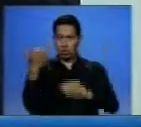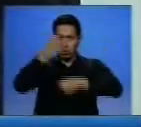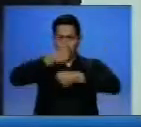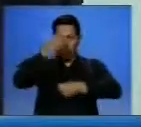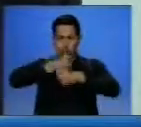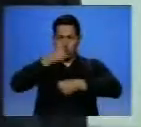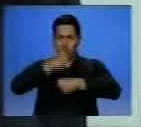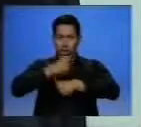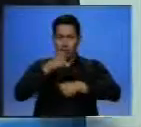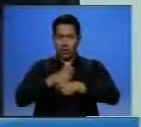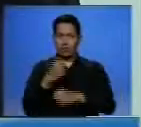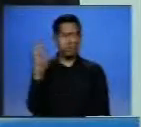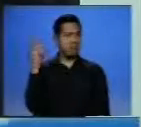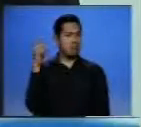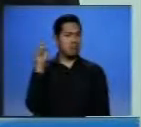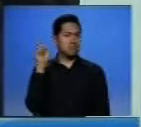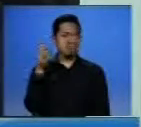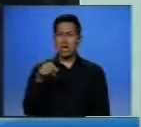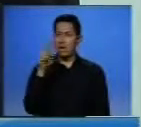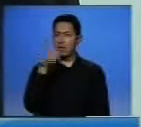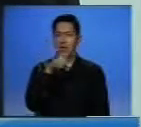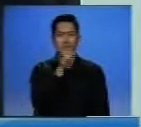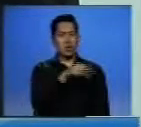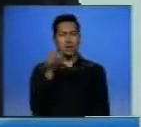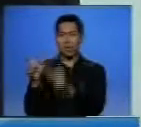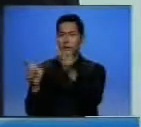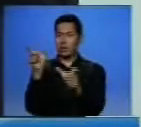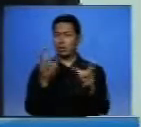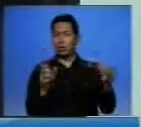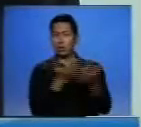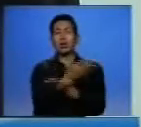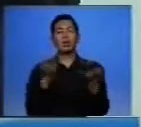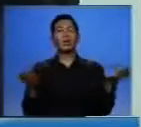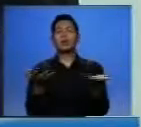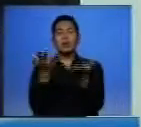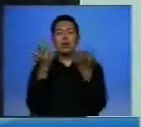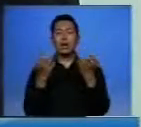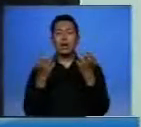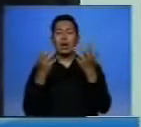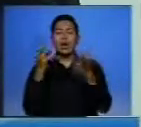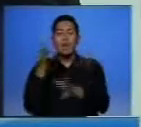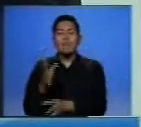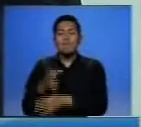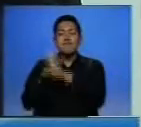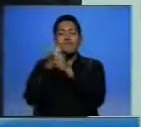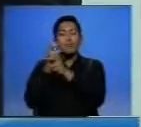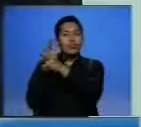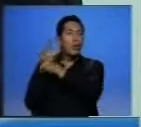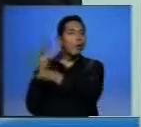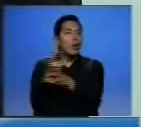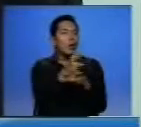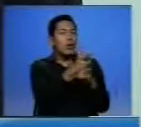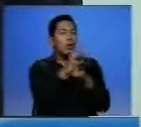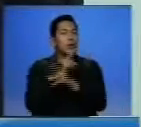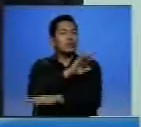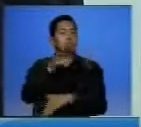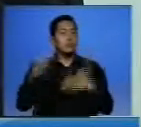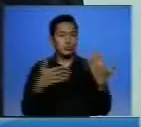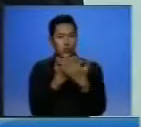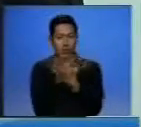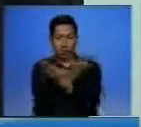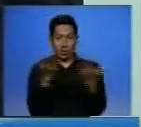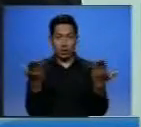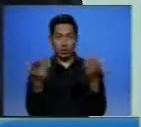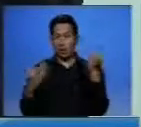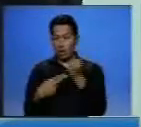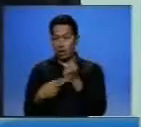cantidad de miles de personas. Lo único que busca ese decreto es proteger a la población y utilizar los recursos